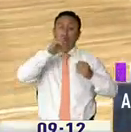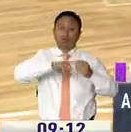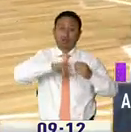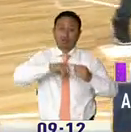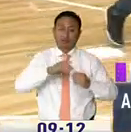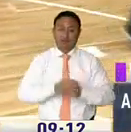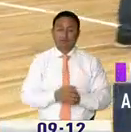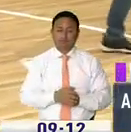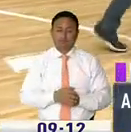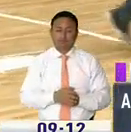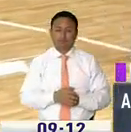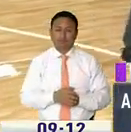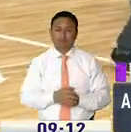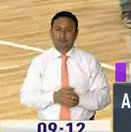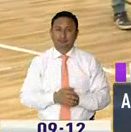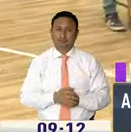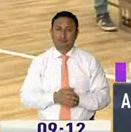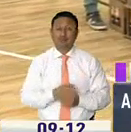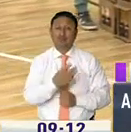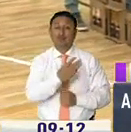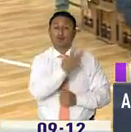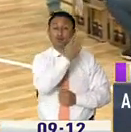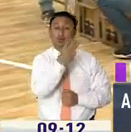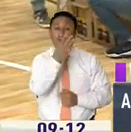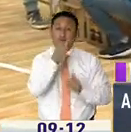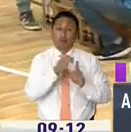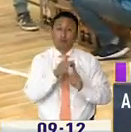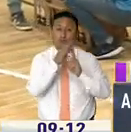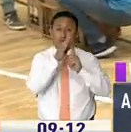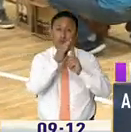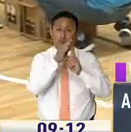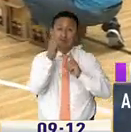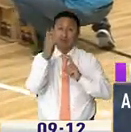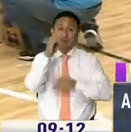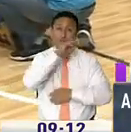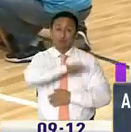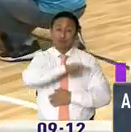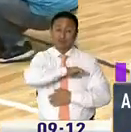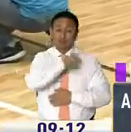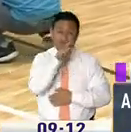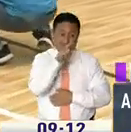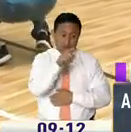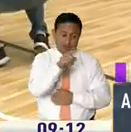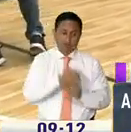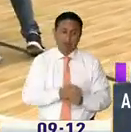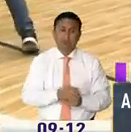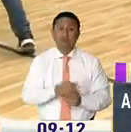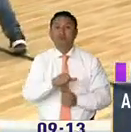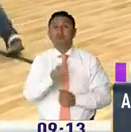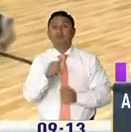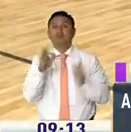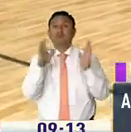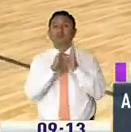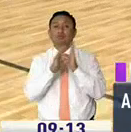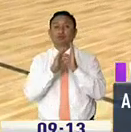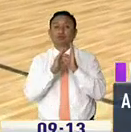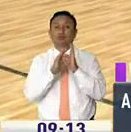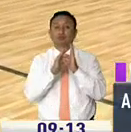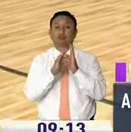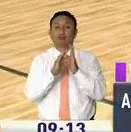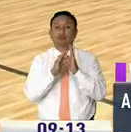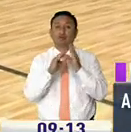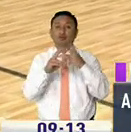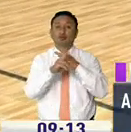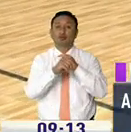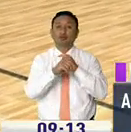donaciones.quito.gov.es a través de un link especial en la página del municipio. Y la otra es nuestras redes sociales, ¿sí? En Facebook, Twitter